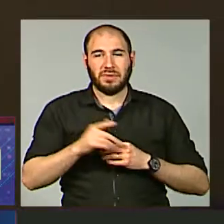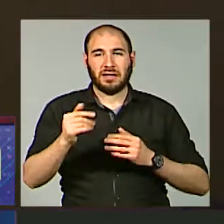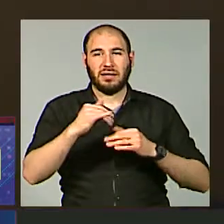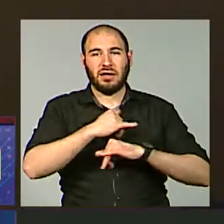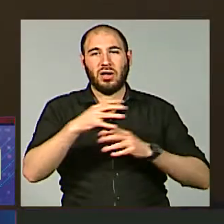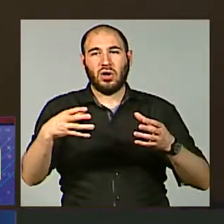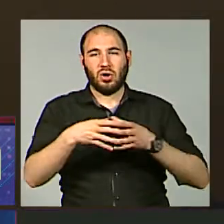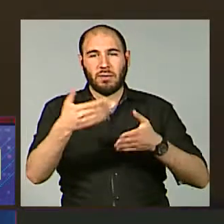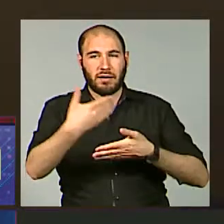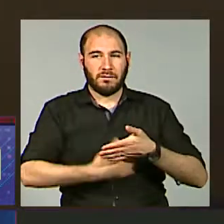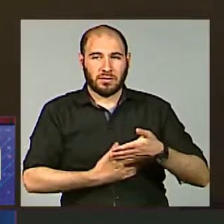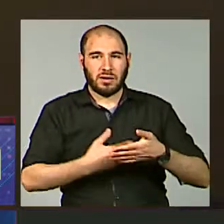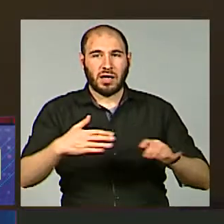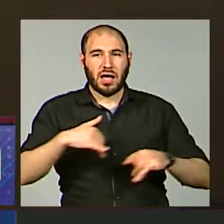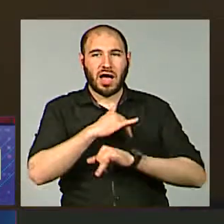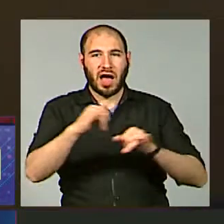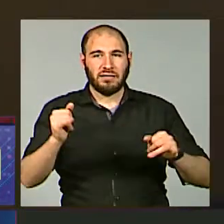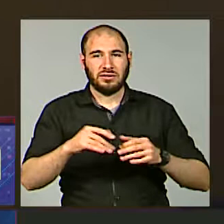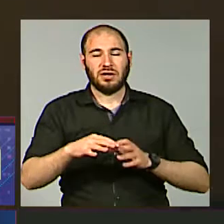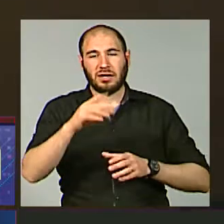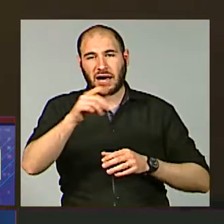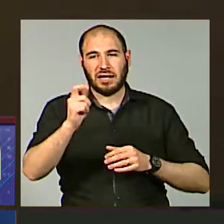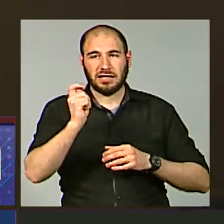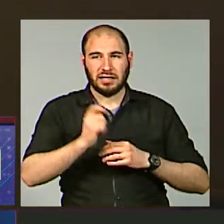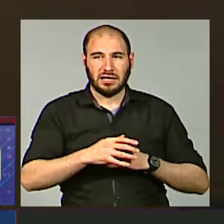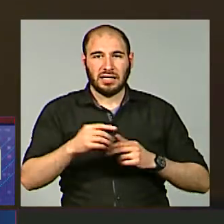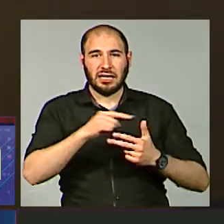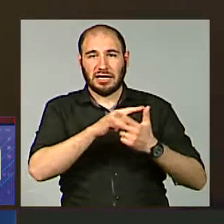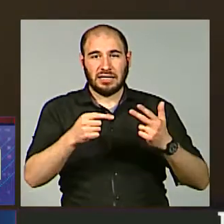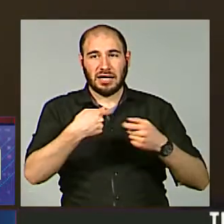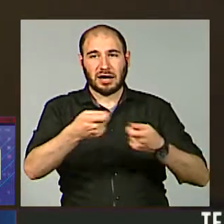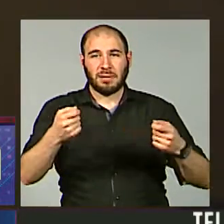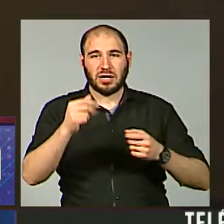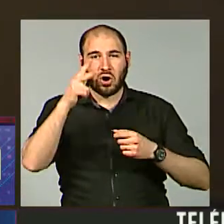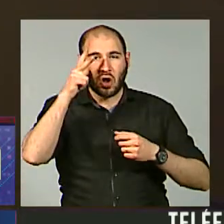comité en el informe cuando daba a conocer los ganadores. Entre los tres se van a repartir